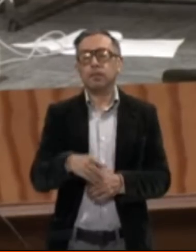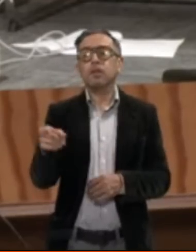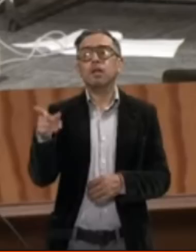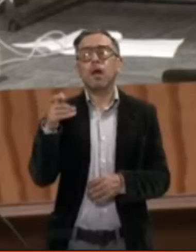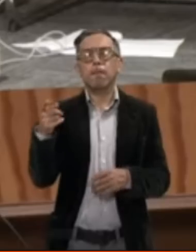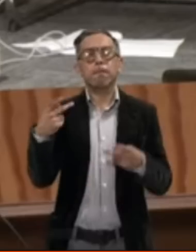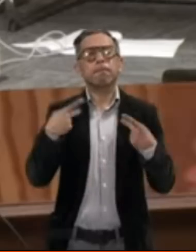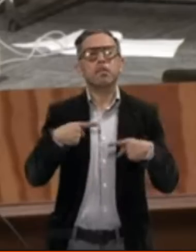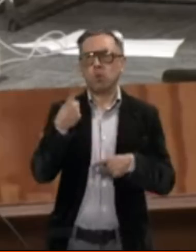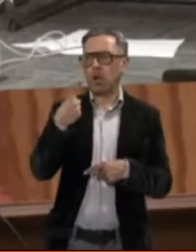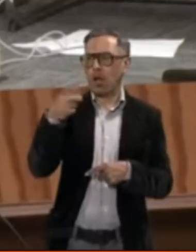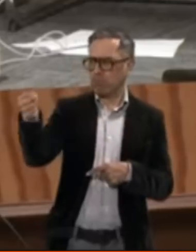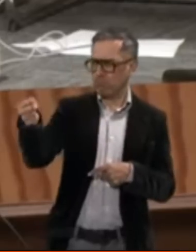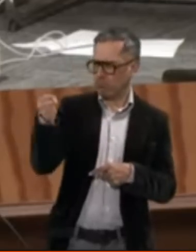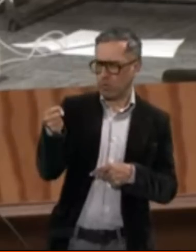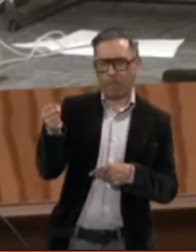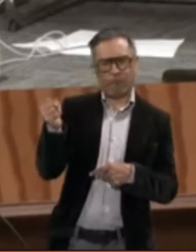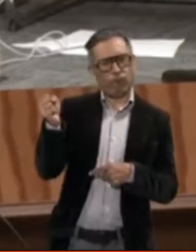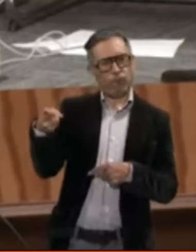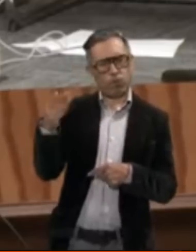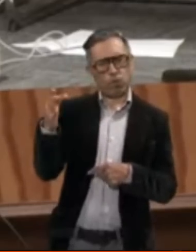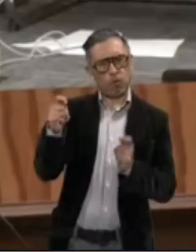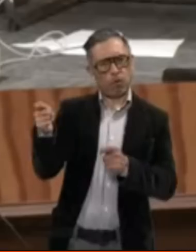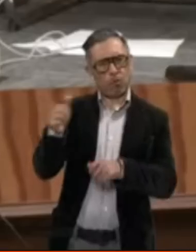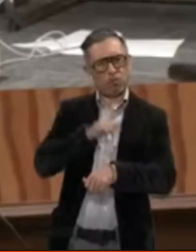una persona? ¿Qué de republicano tiene